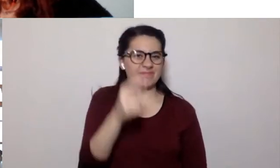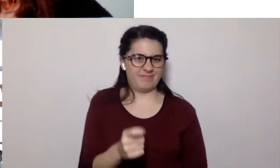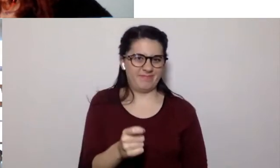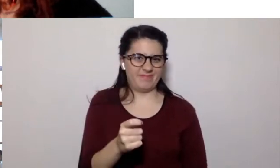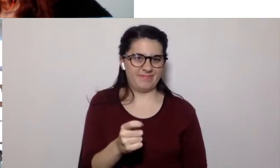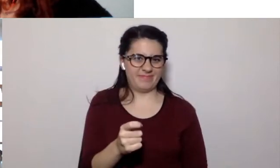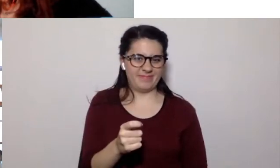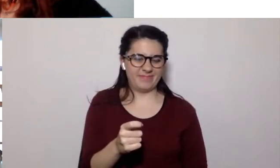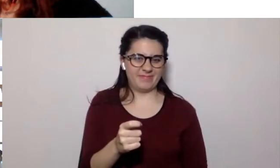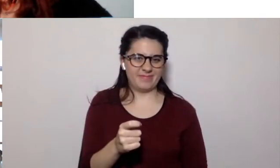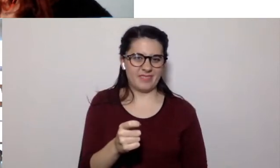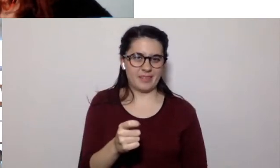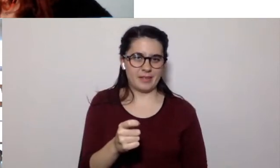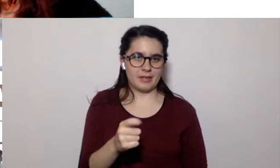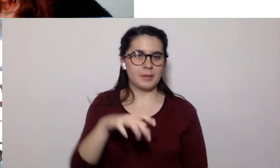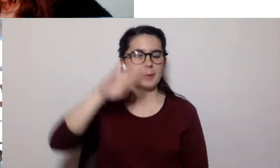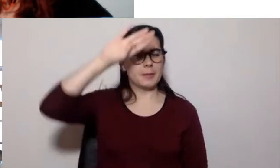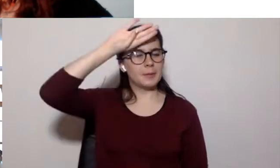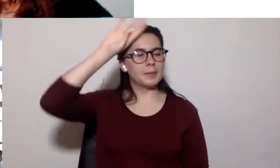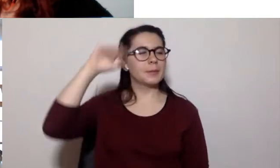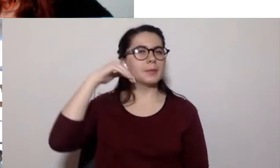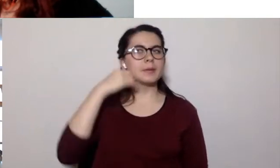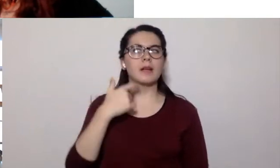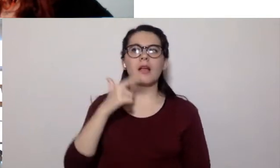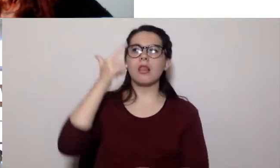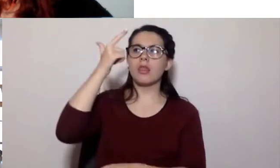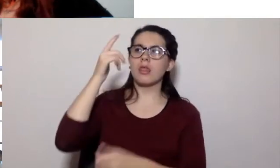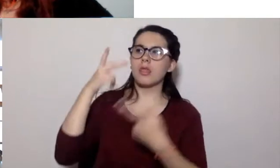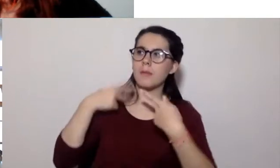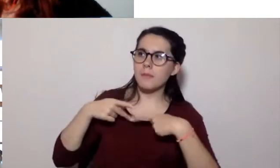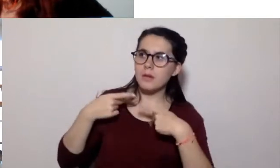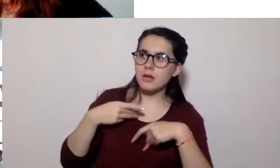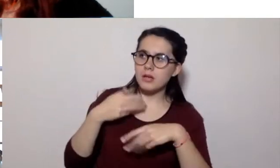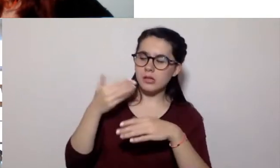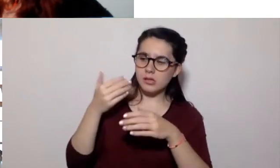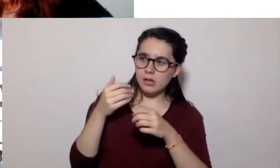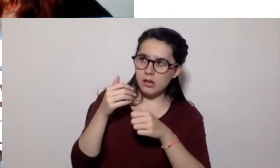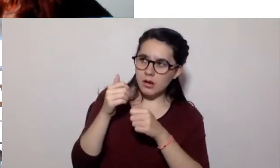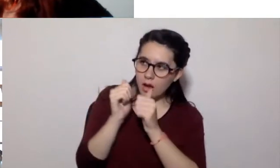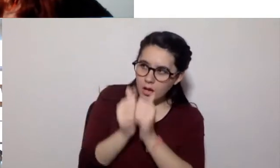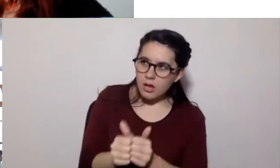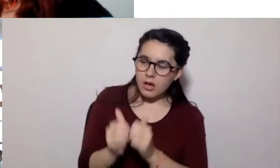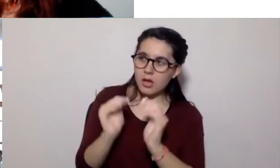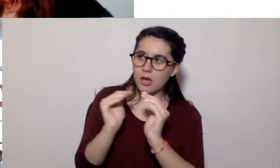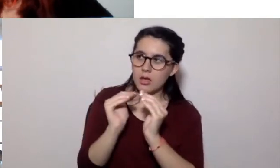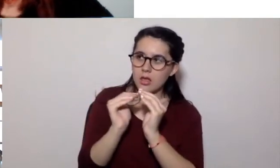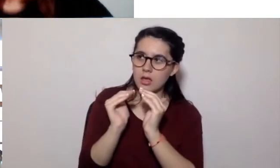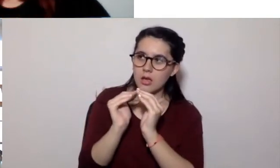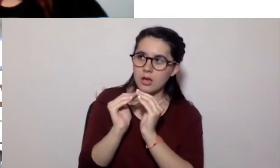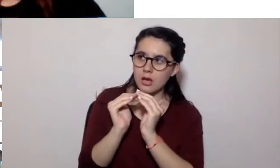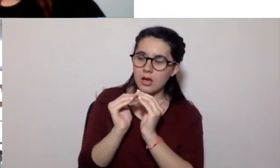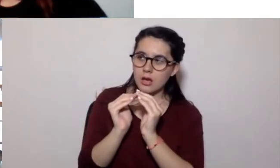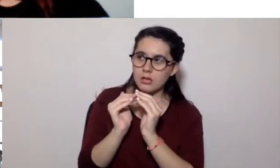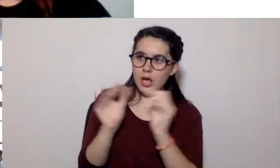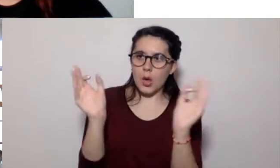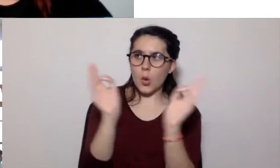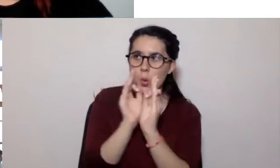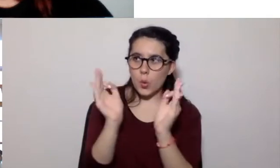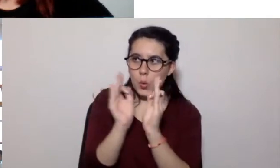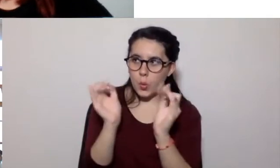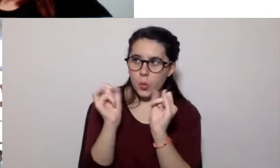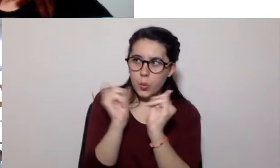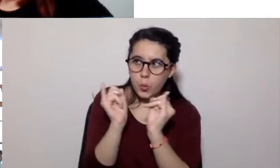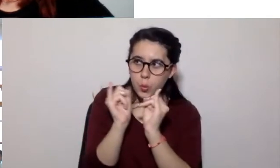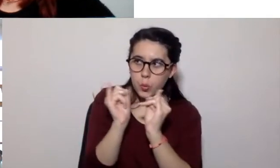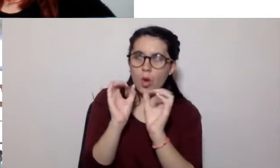el que detectan cuando la gente está en invierno guardada durante muchos meses o los